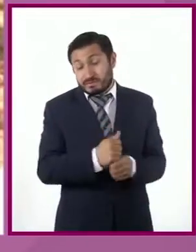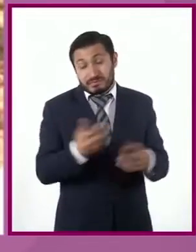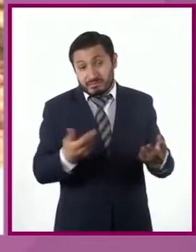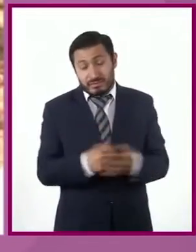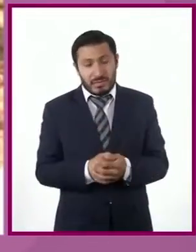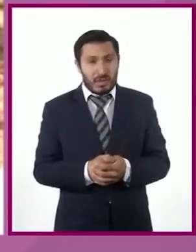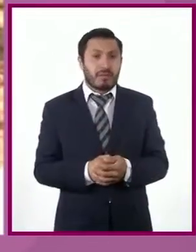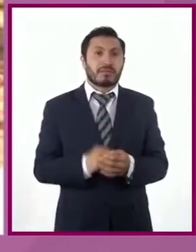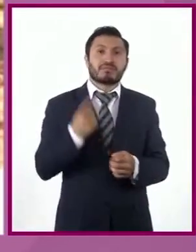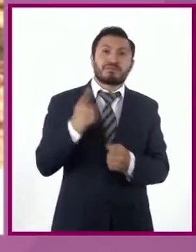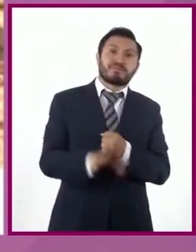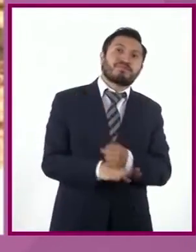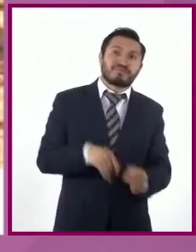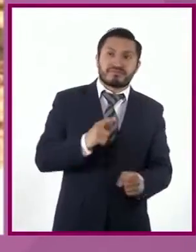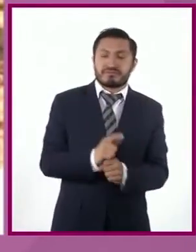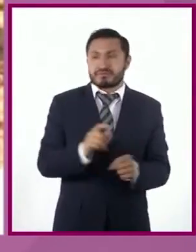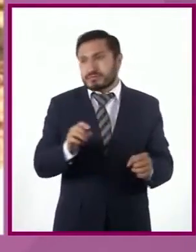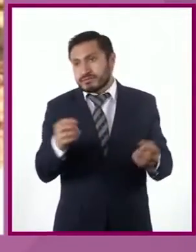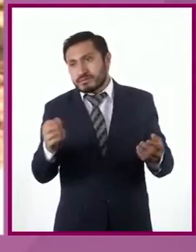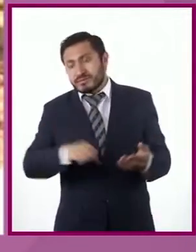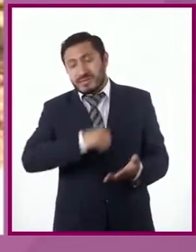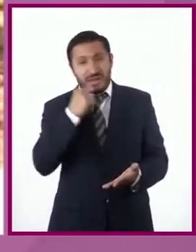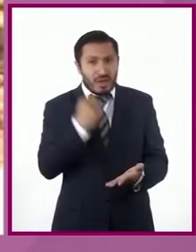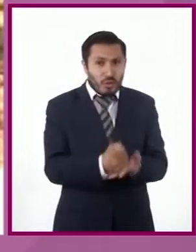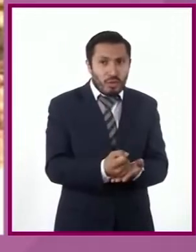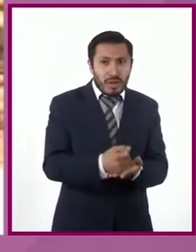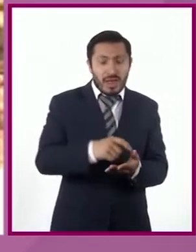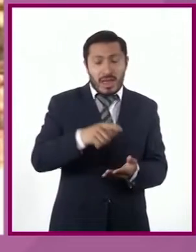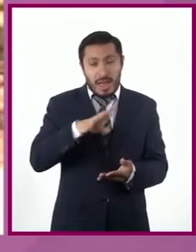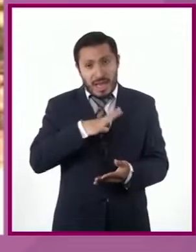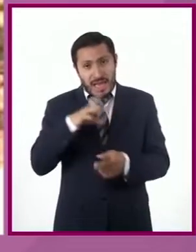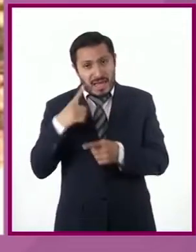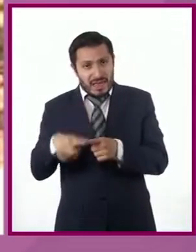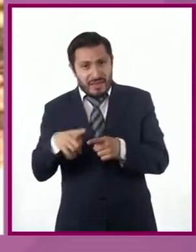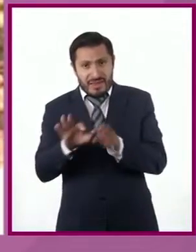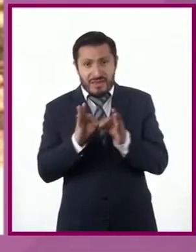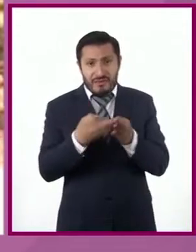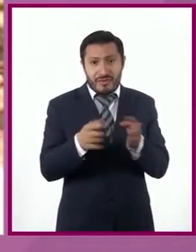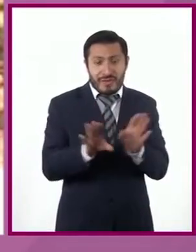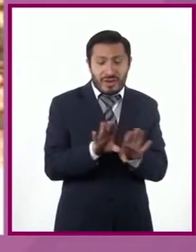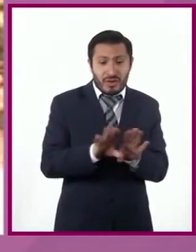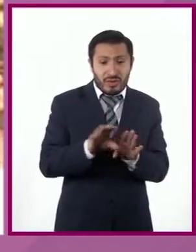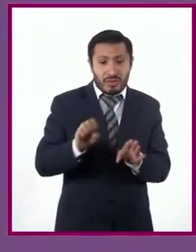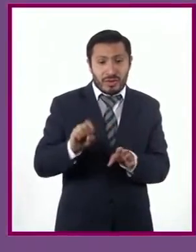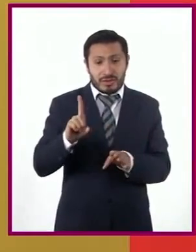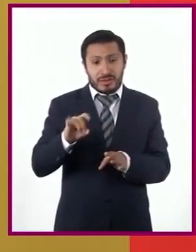un animal deja su huella y puede haber varios métodos como el de la sedimentación.